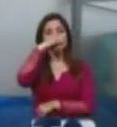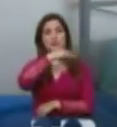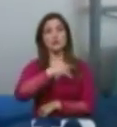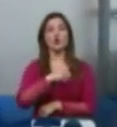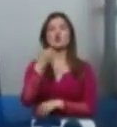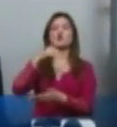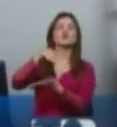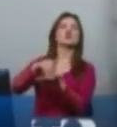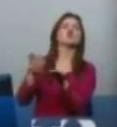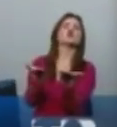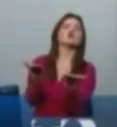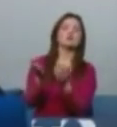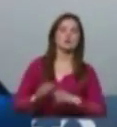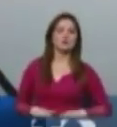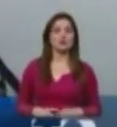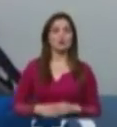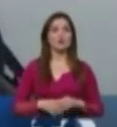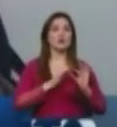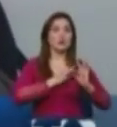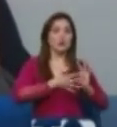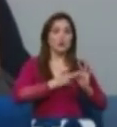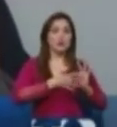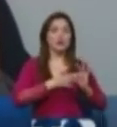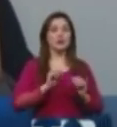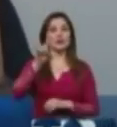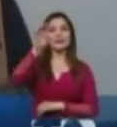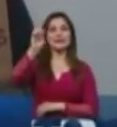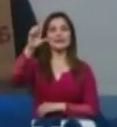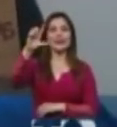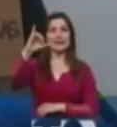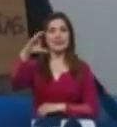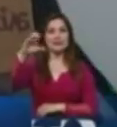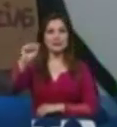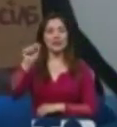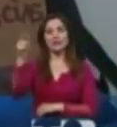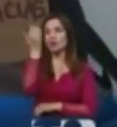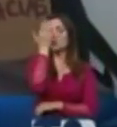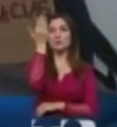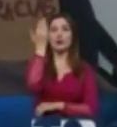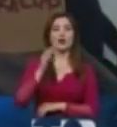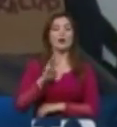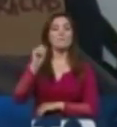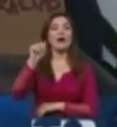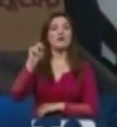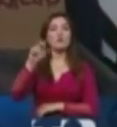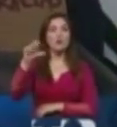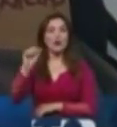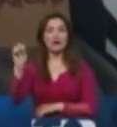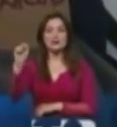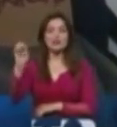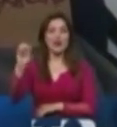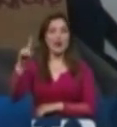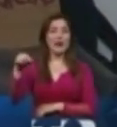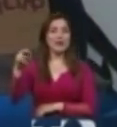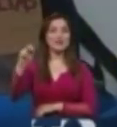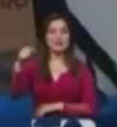son los otros centros que están habilitados? Tenemos en Calderón, en La Delicia, este que es la de Eugenio Espejo, en Manuela Sáenz y Eloy Alfaro. Esos son los habilitados, de